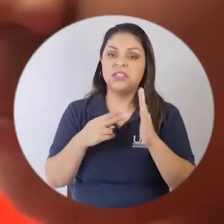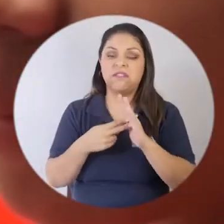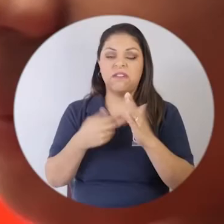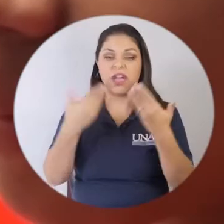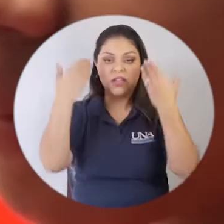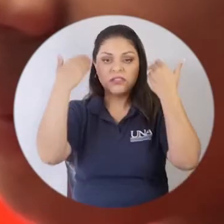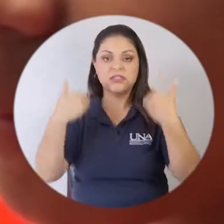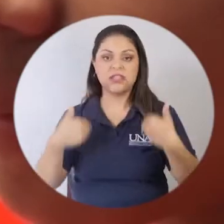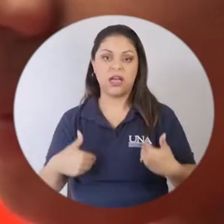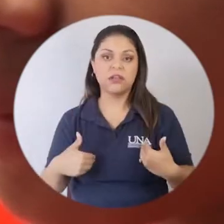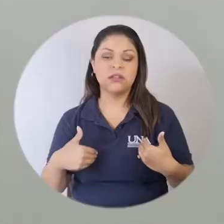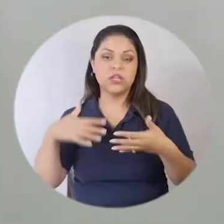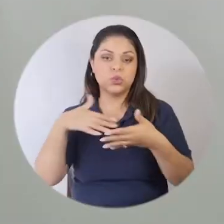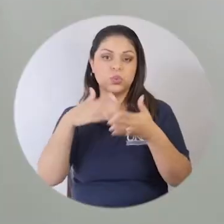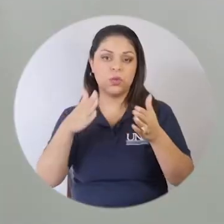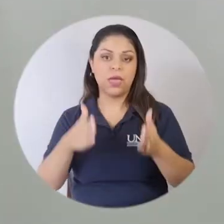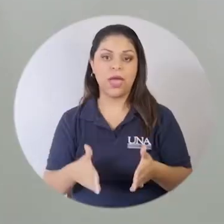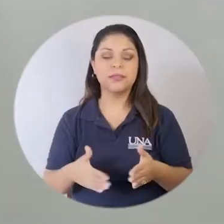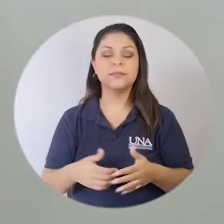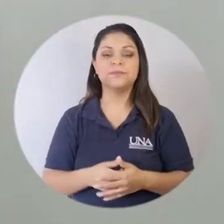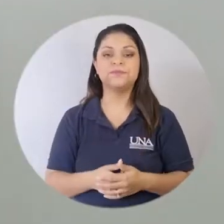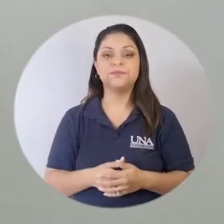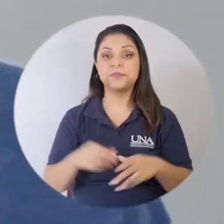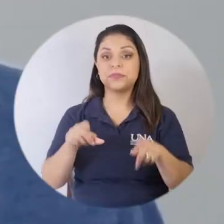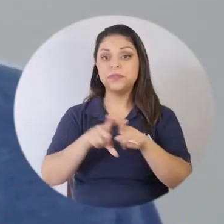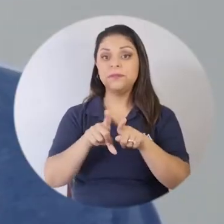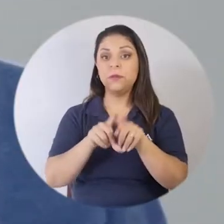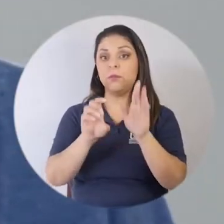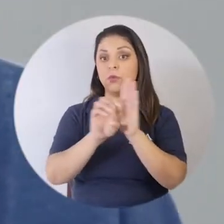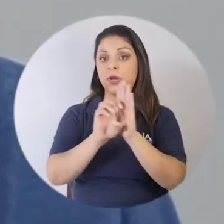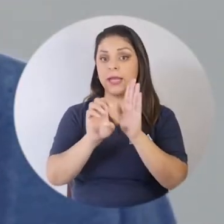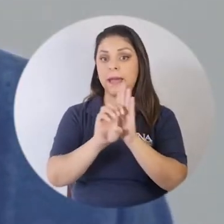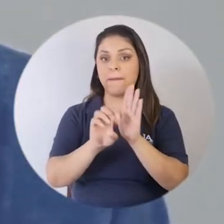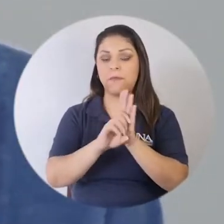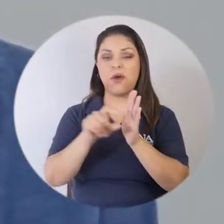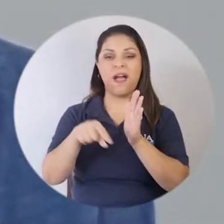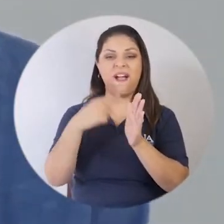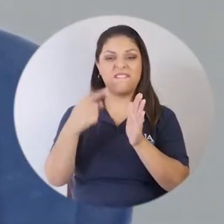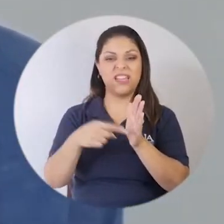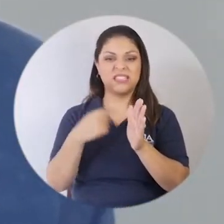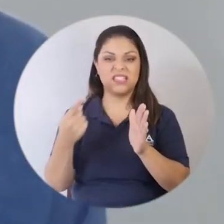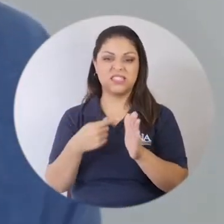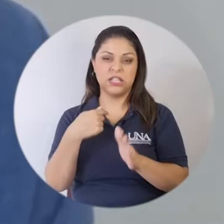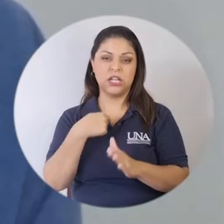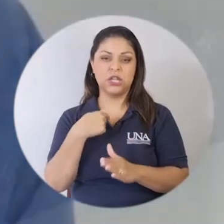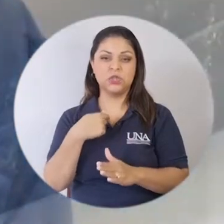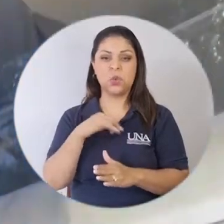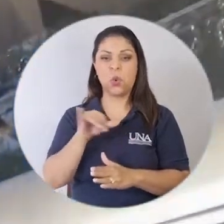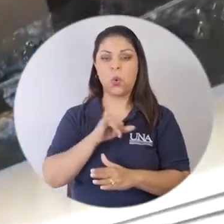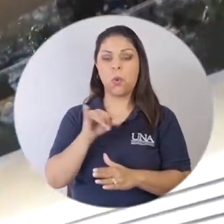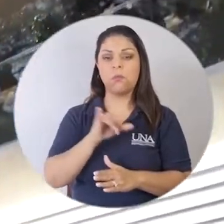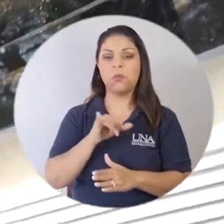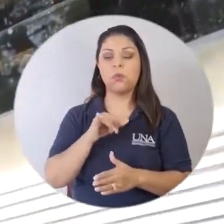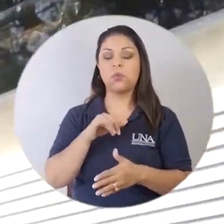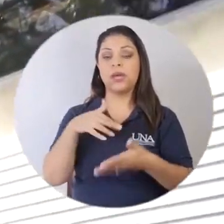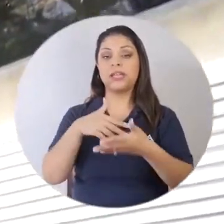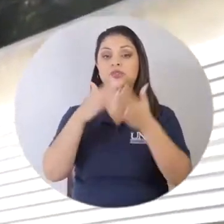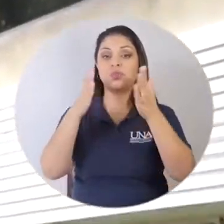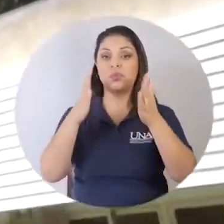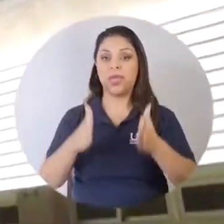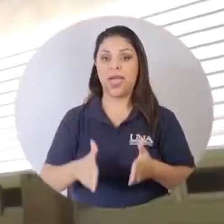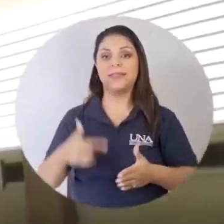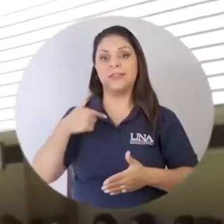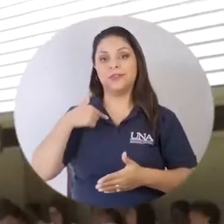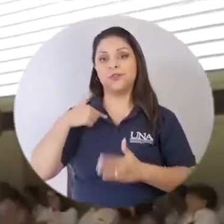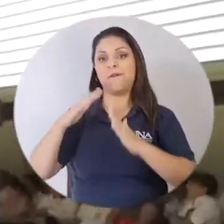estudiante universitario, uh-huh. a que, por ejemplo, en ocasiones es tal vez muy diferente a que yo sea un estudiante que soy de la gran